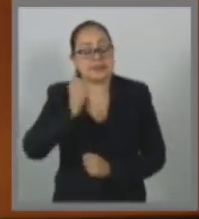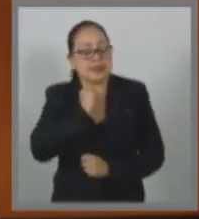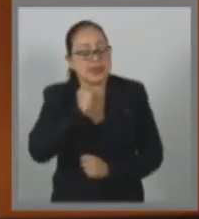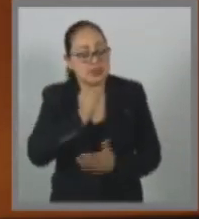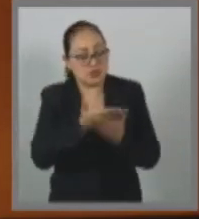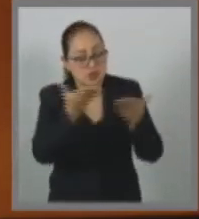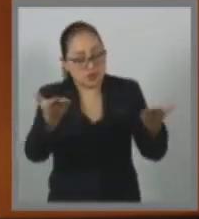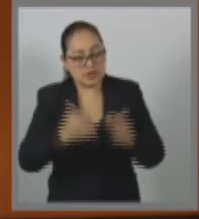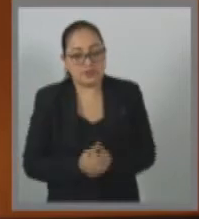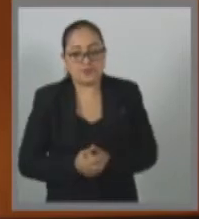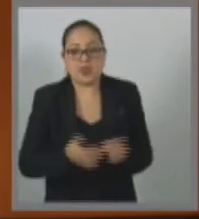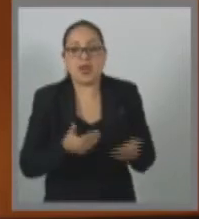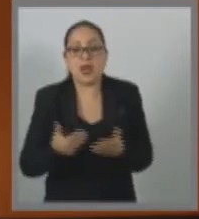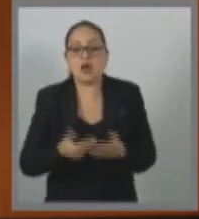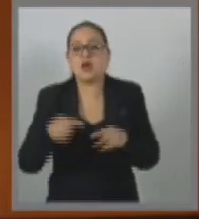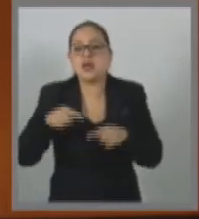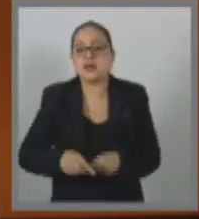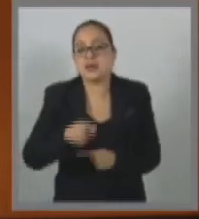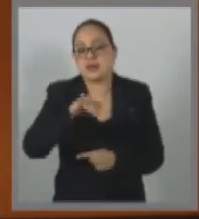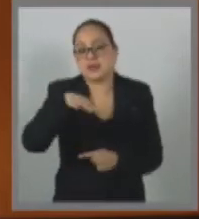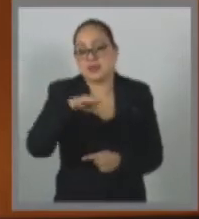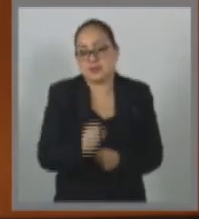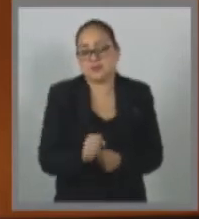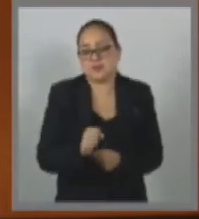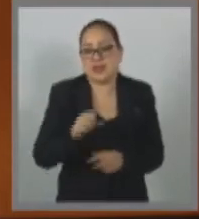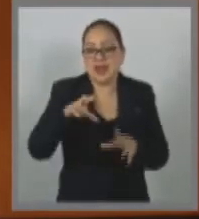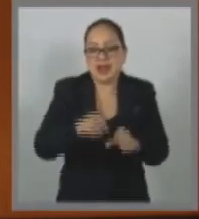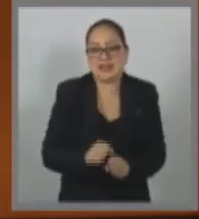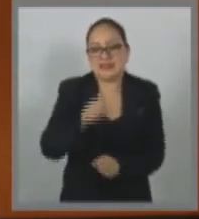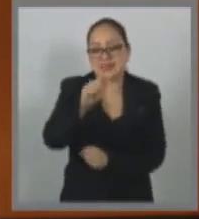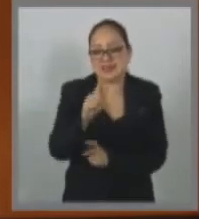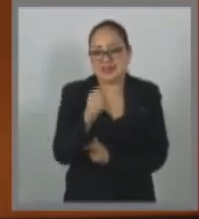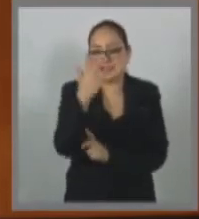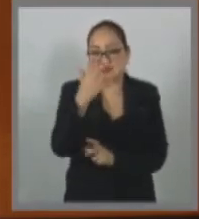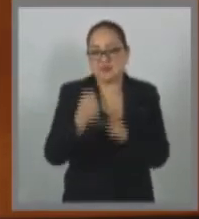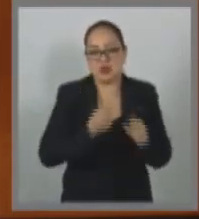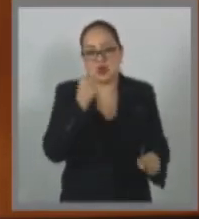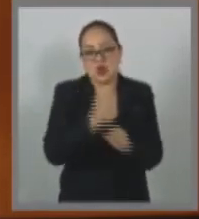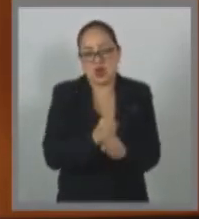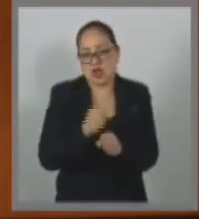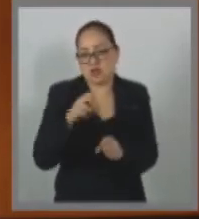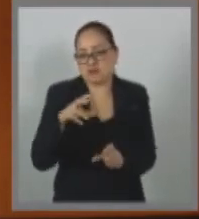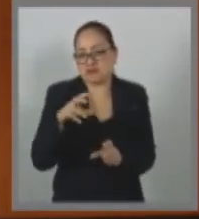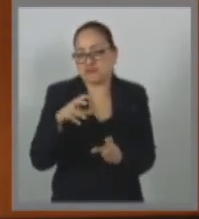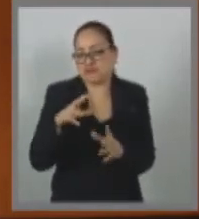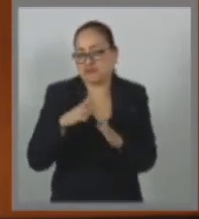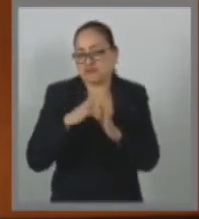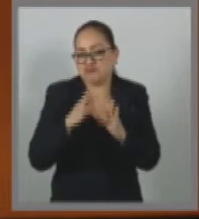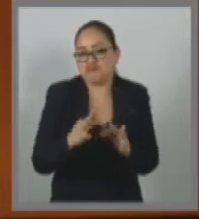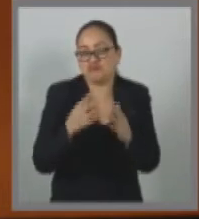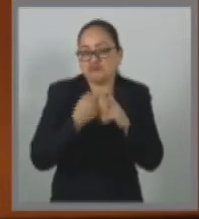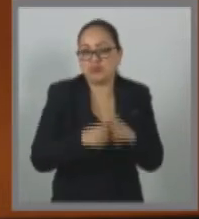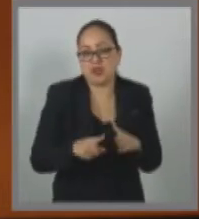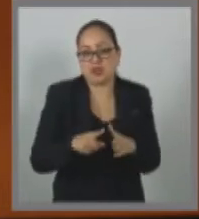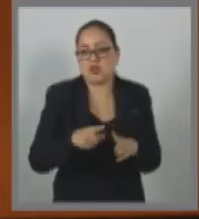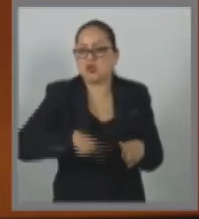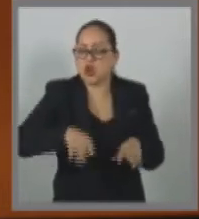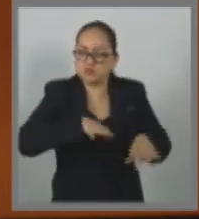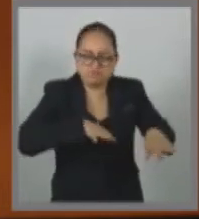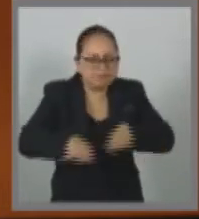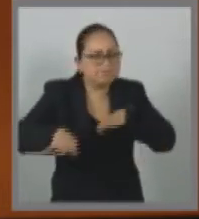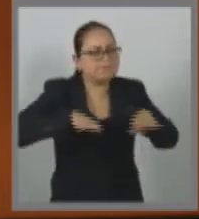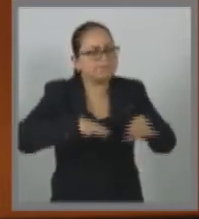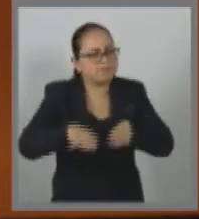IMSS estamos celebrando nuestros primeros 75 años de existencia, trabajando incansablemente, impulsando